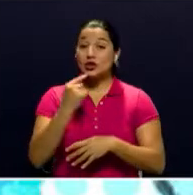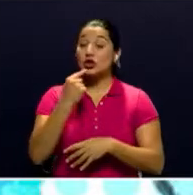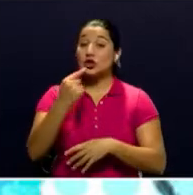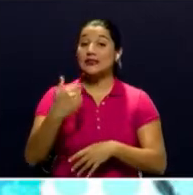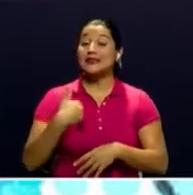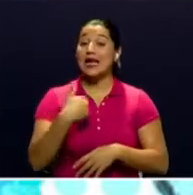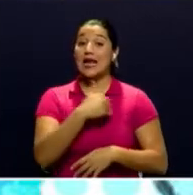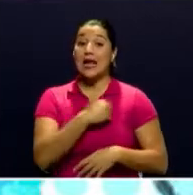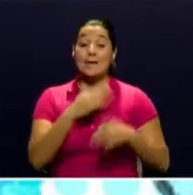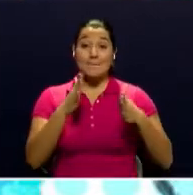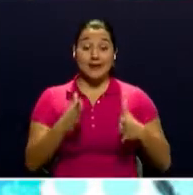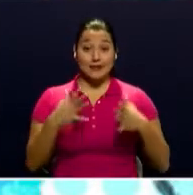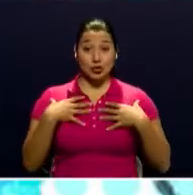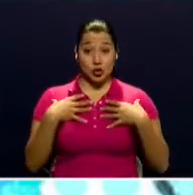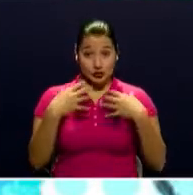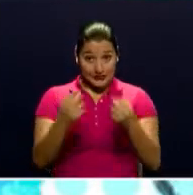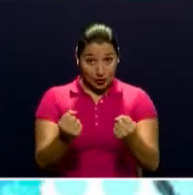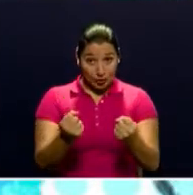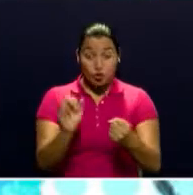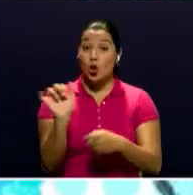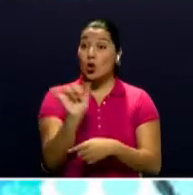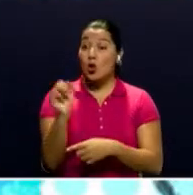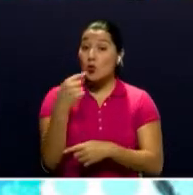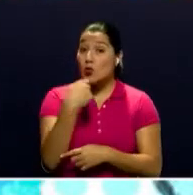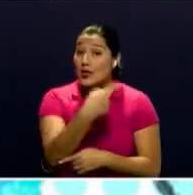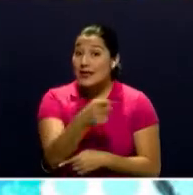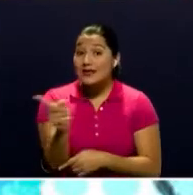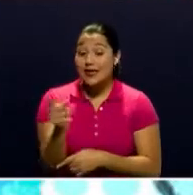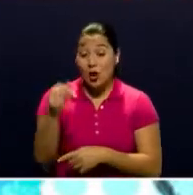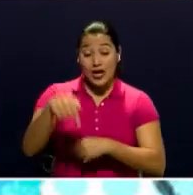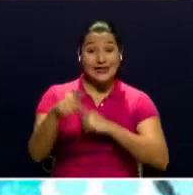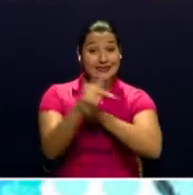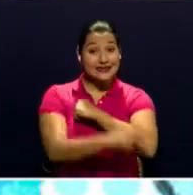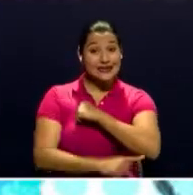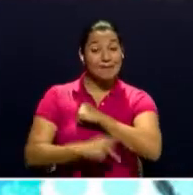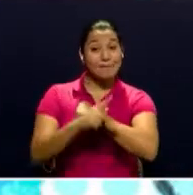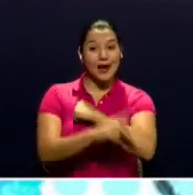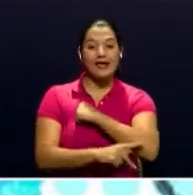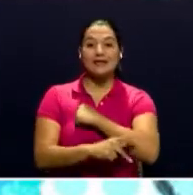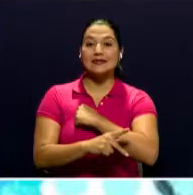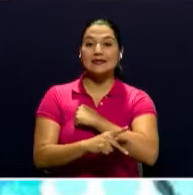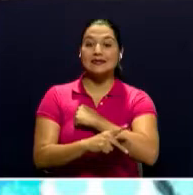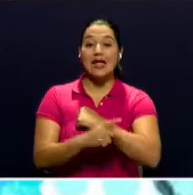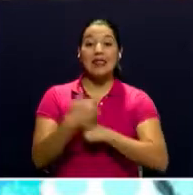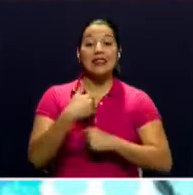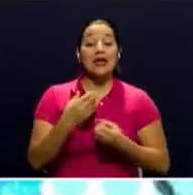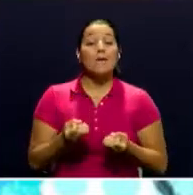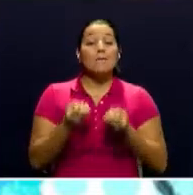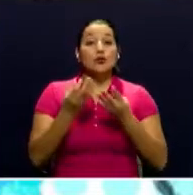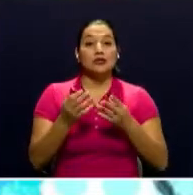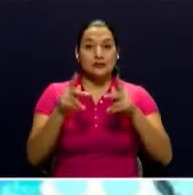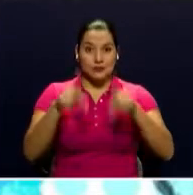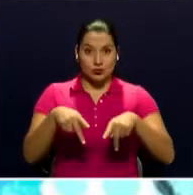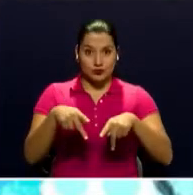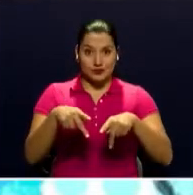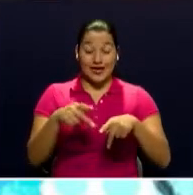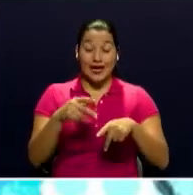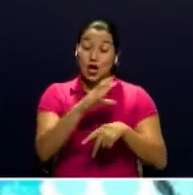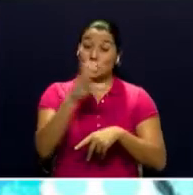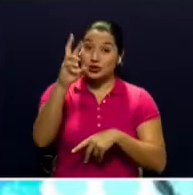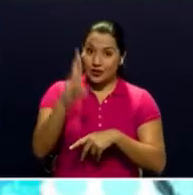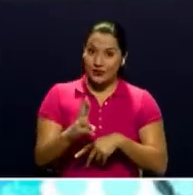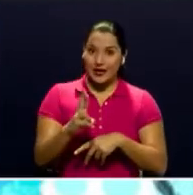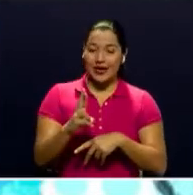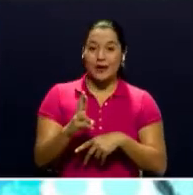el Ministerio de Salud. Como les decía, somos el país que tiene más casos en Centroamérica, pero bueno, hemos